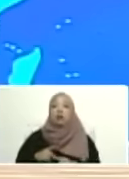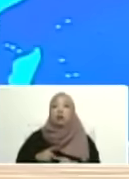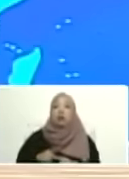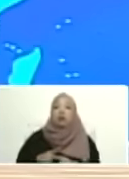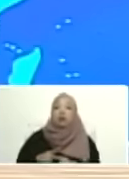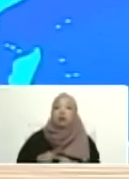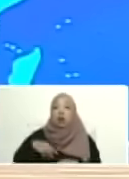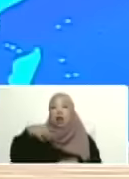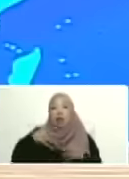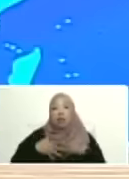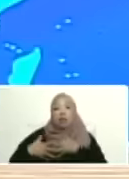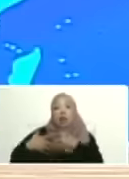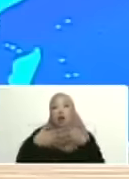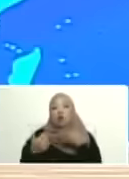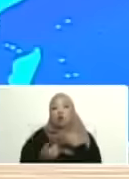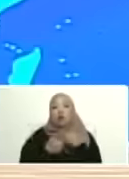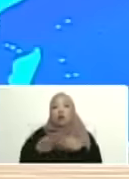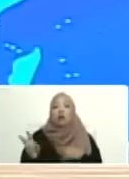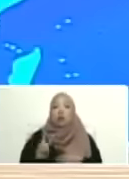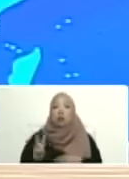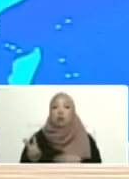desde los Estados Unidos contra Venezuela,